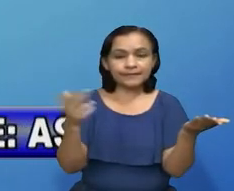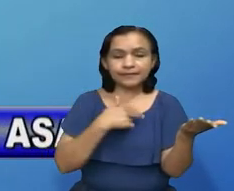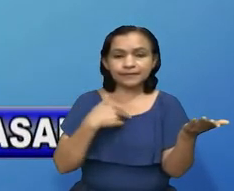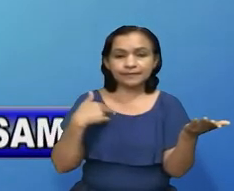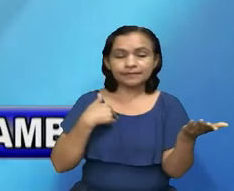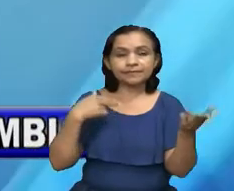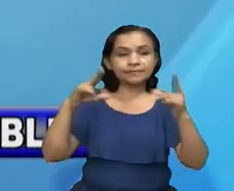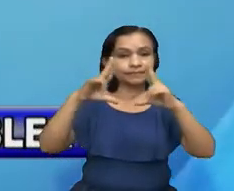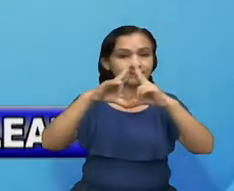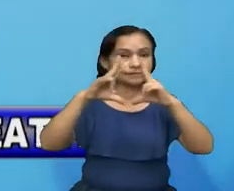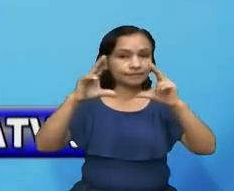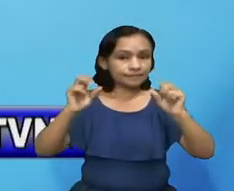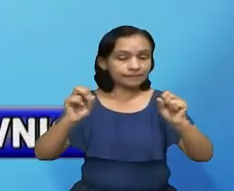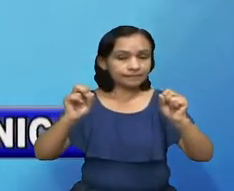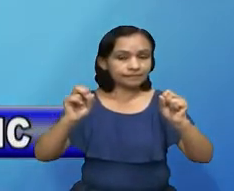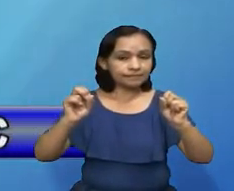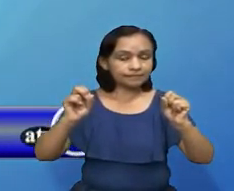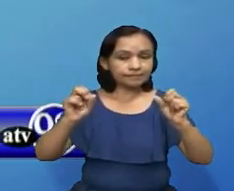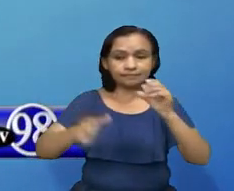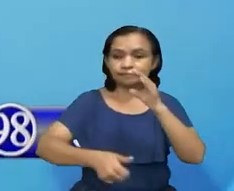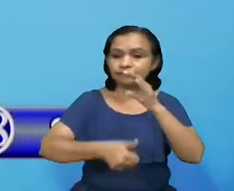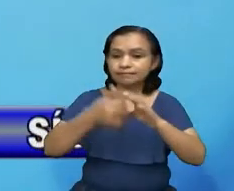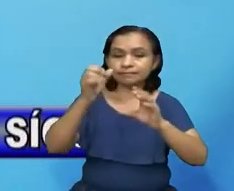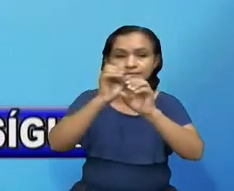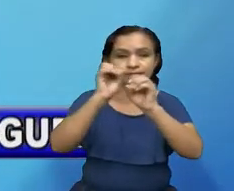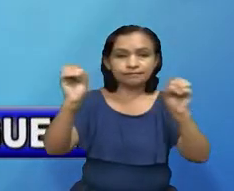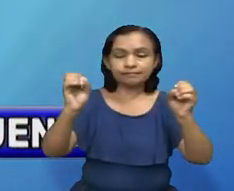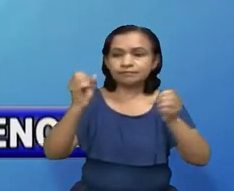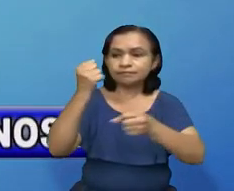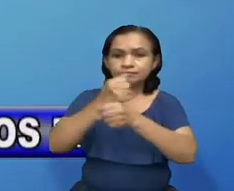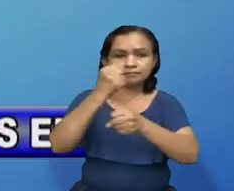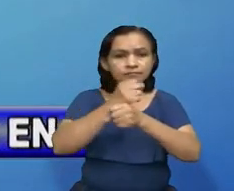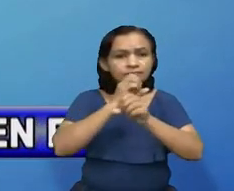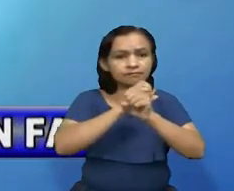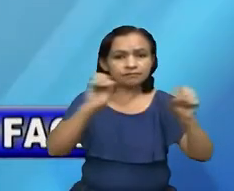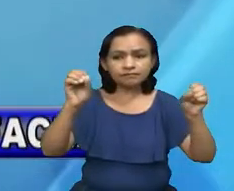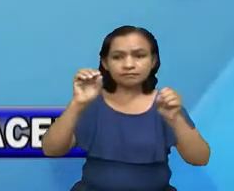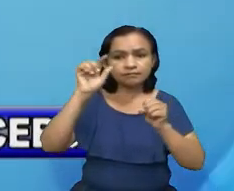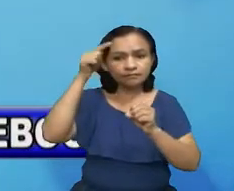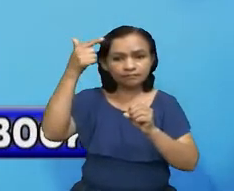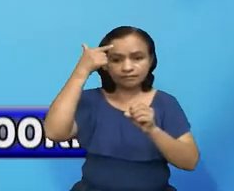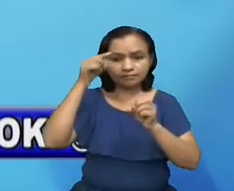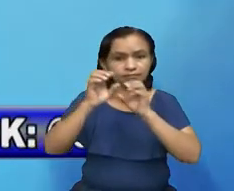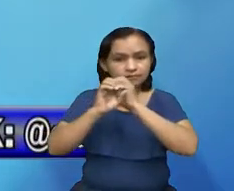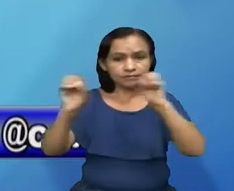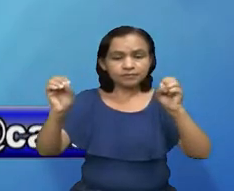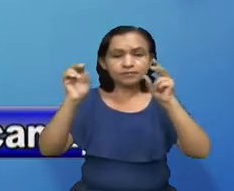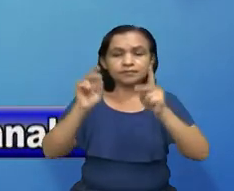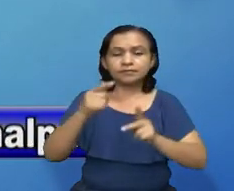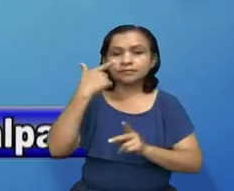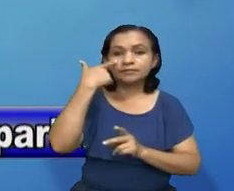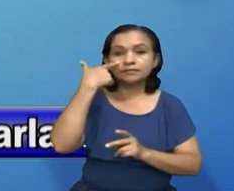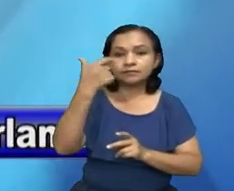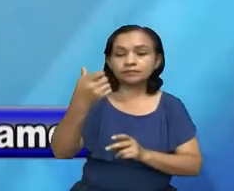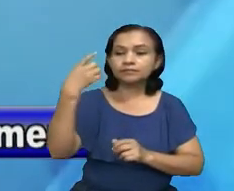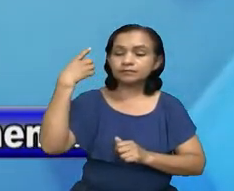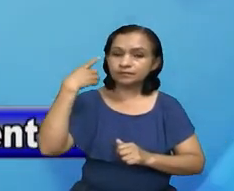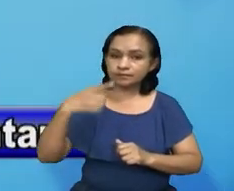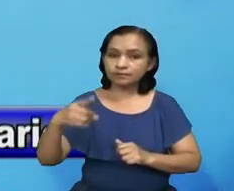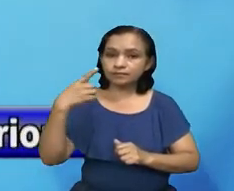el Estado nicaragüense no se despidió a nadie, nadie perdió el trabajo y todo lo contrario, porque reconocemos el